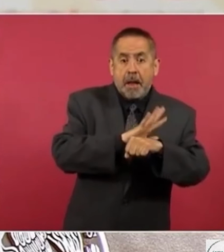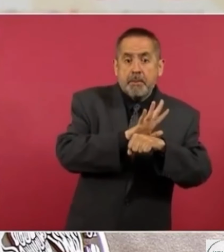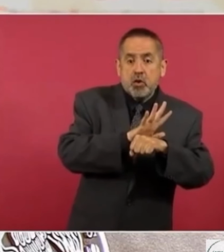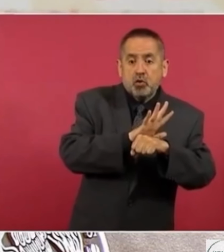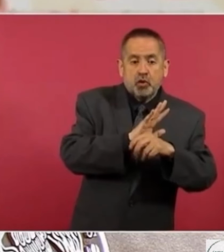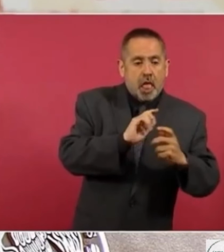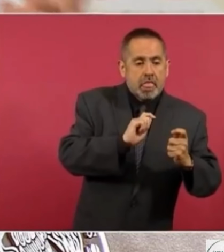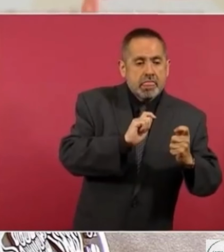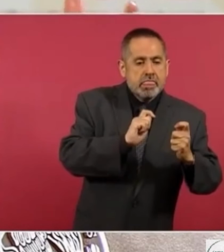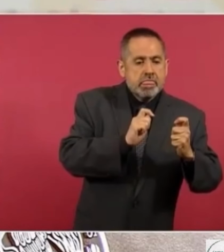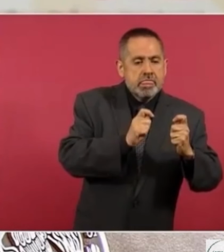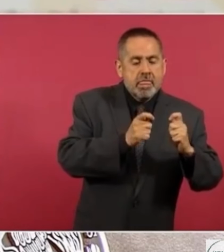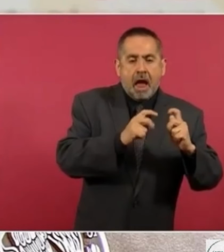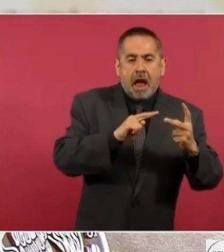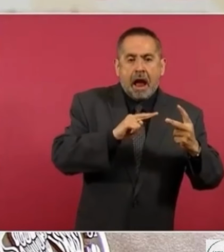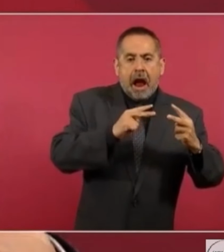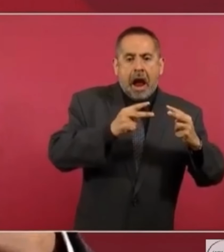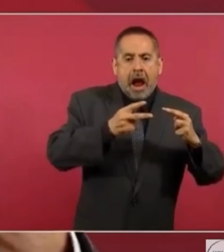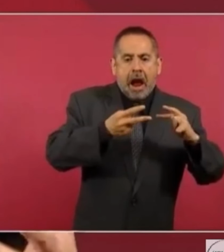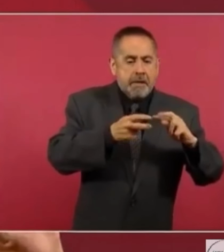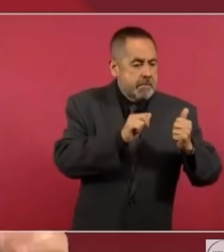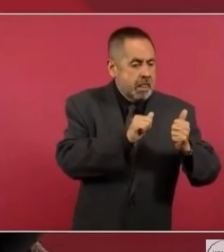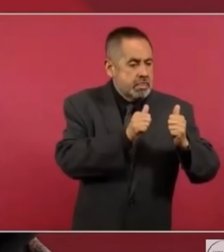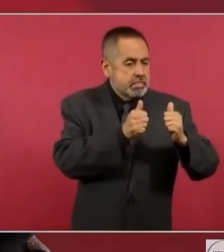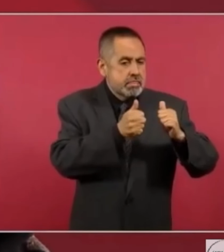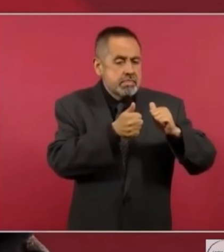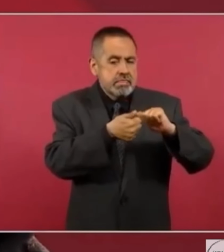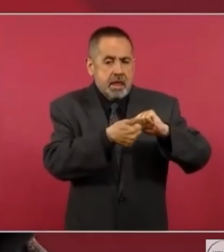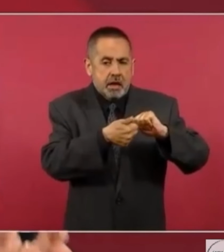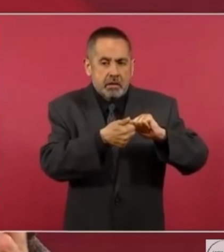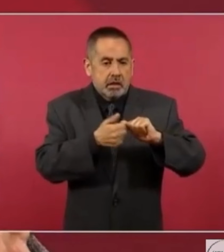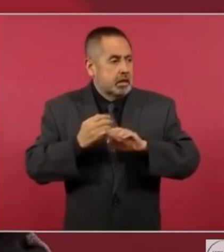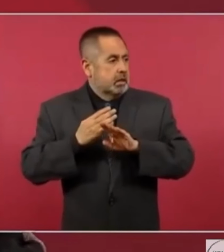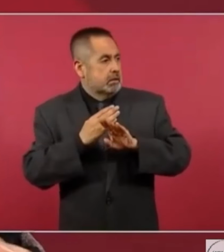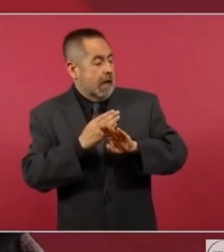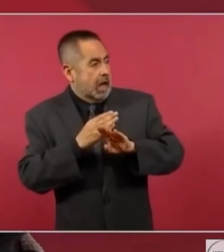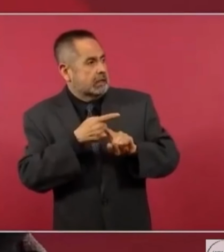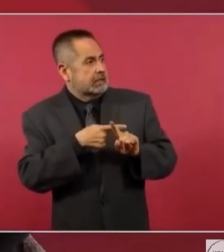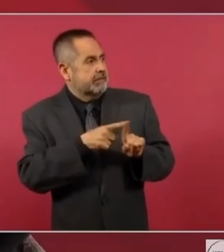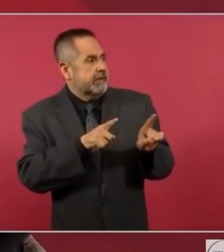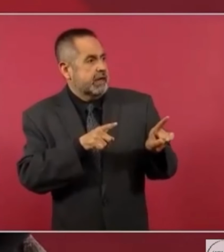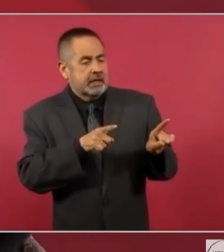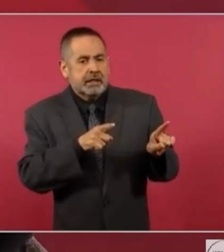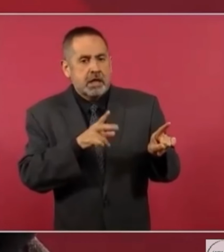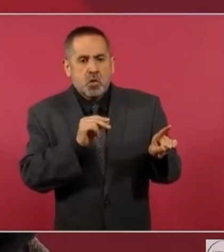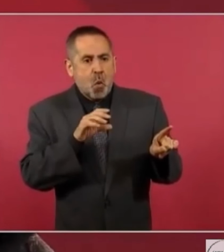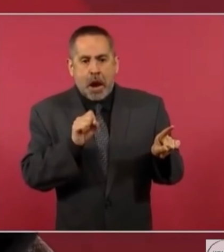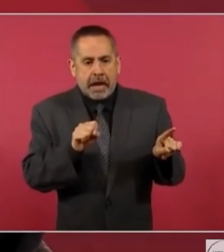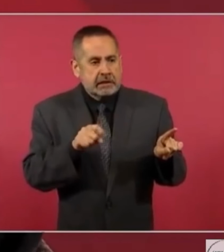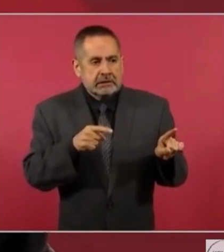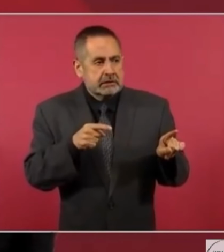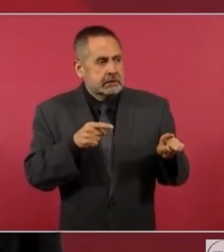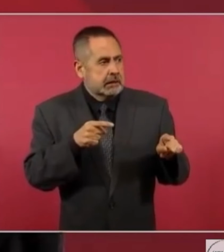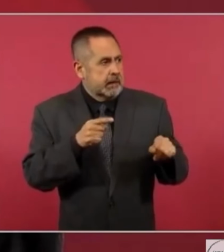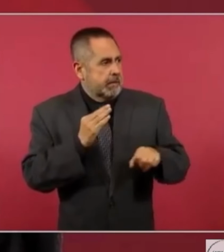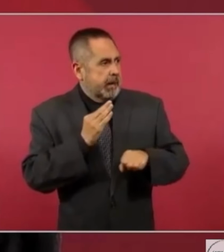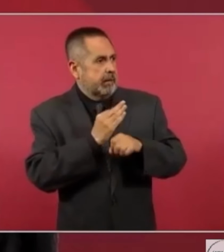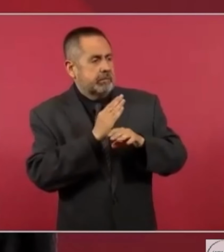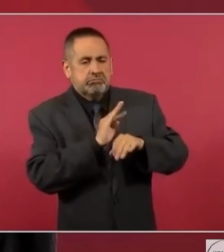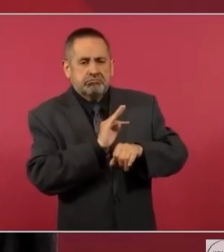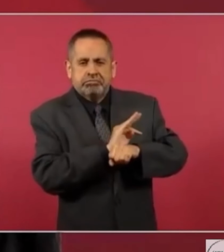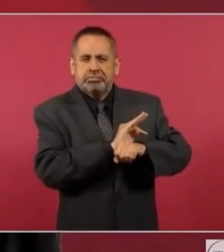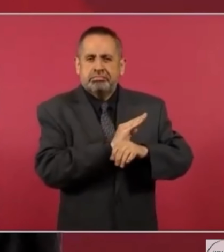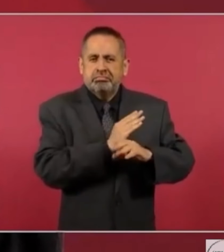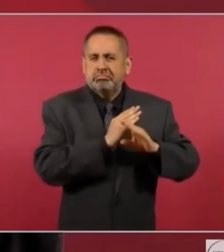genéticamente y químicamente, son organismos sustancialmente diferentes comparados con las